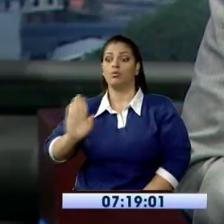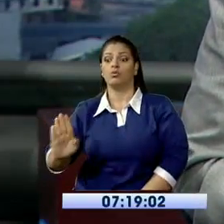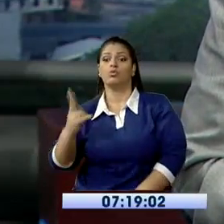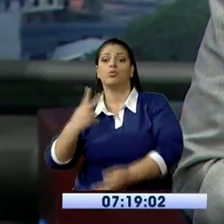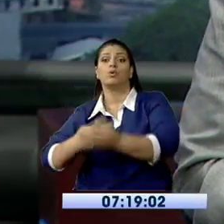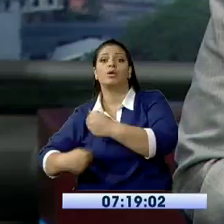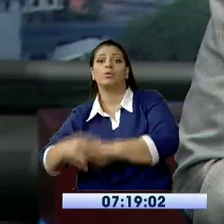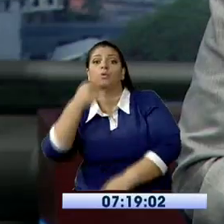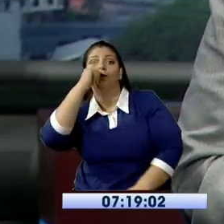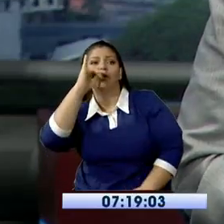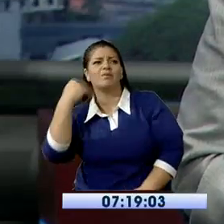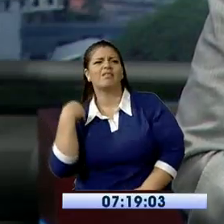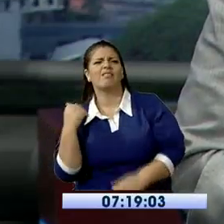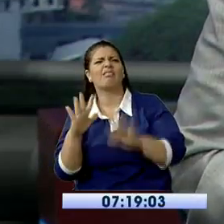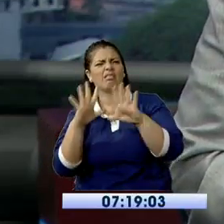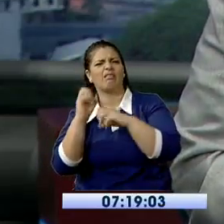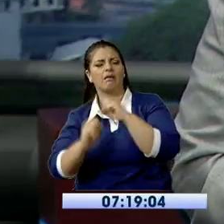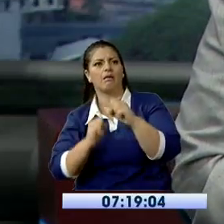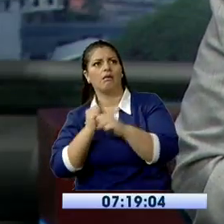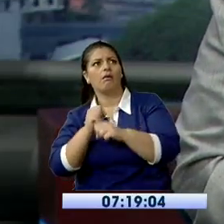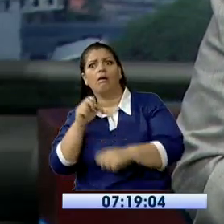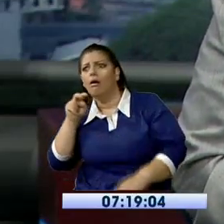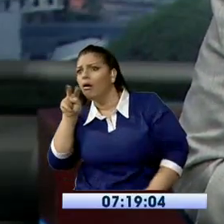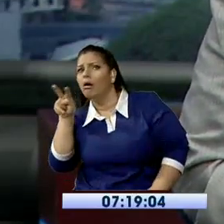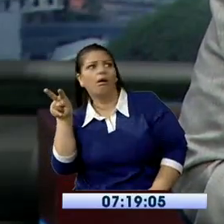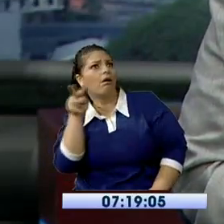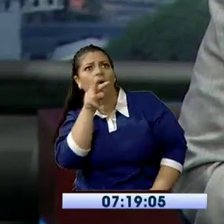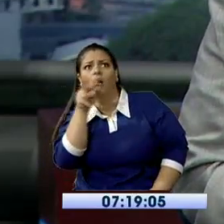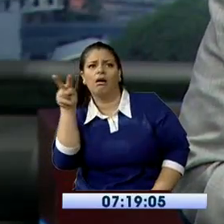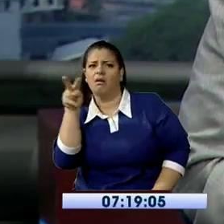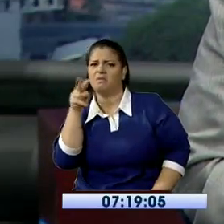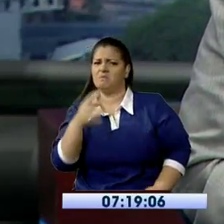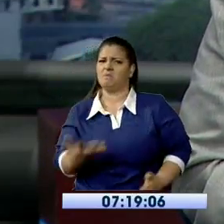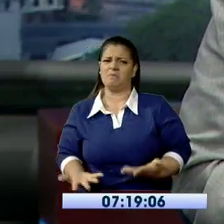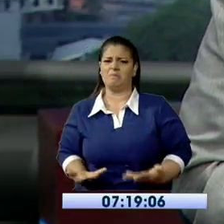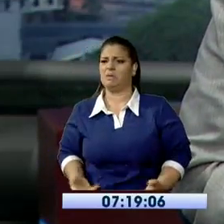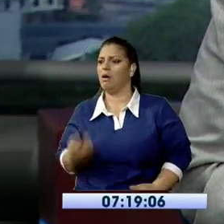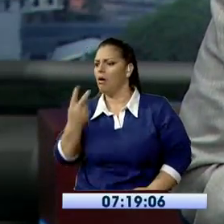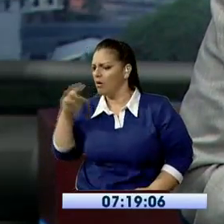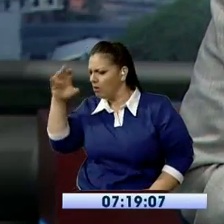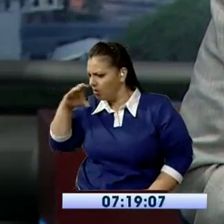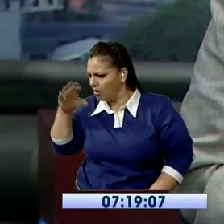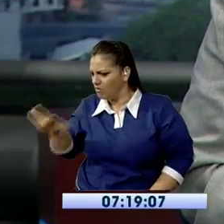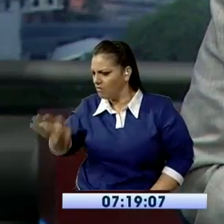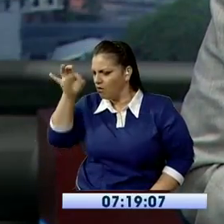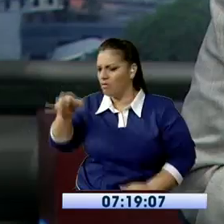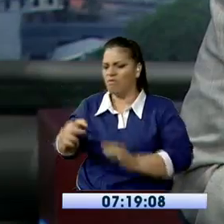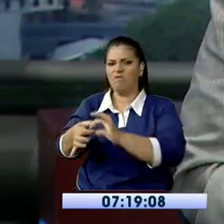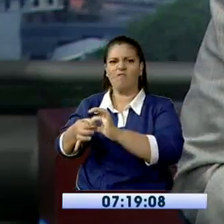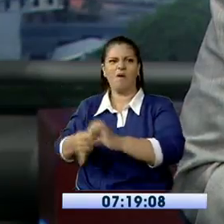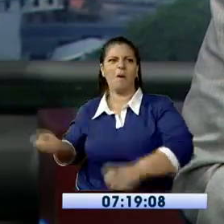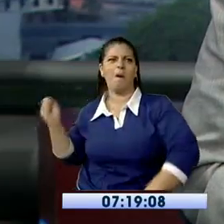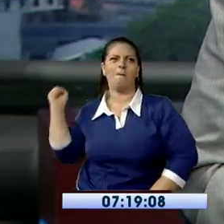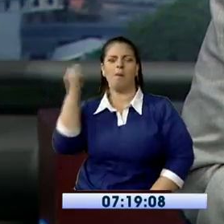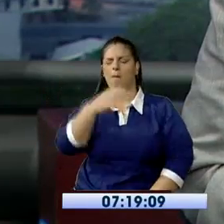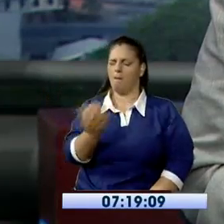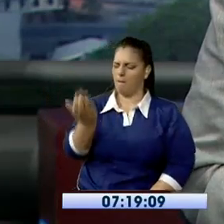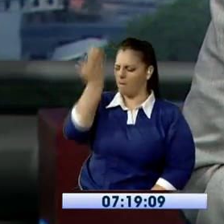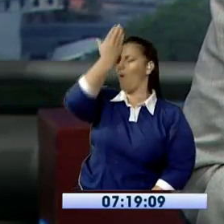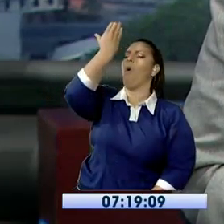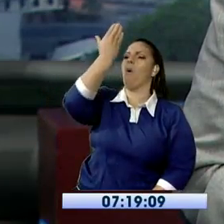10 años de edad permitió que la mujer de 28 años escapara de su agresor. Veamos esto.